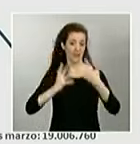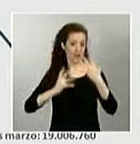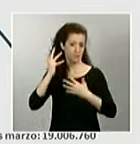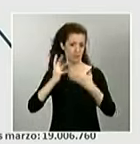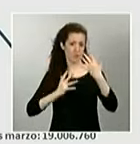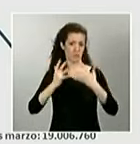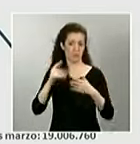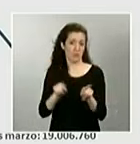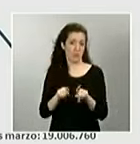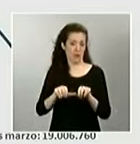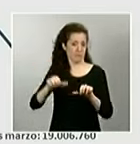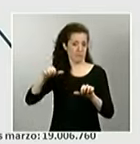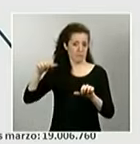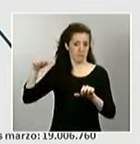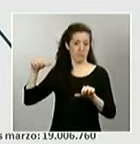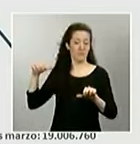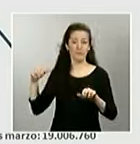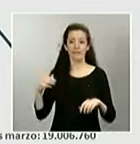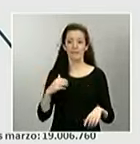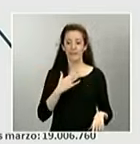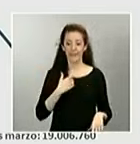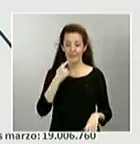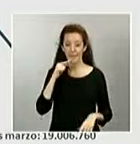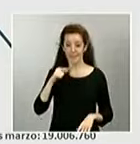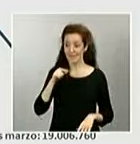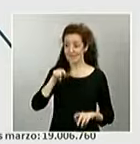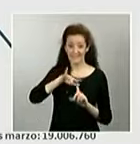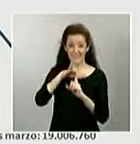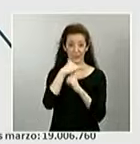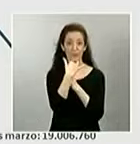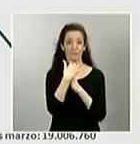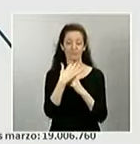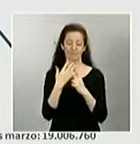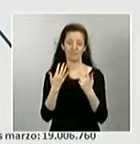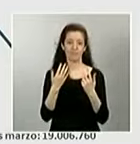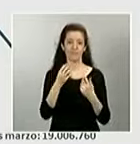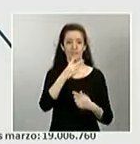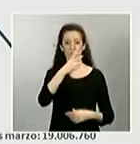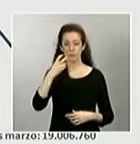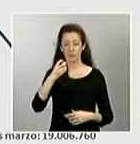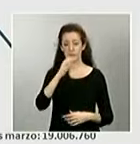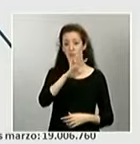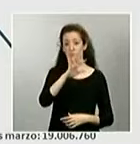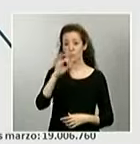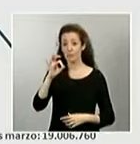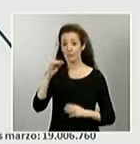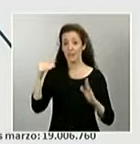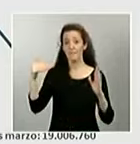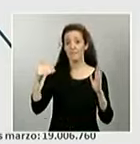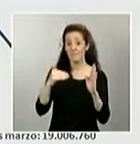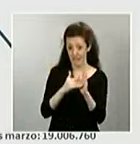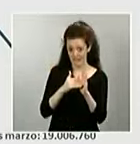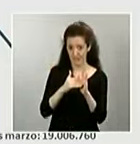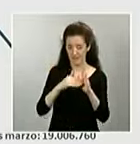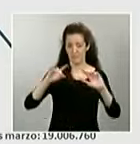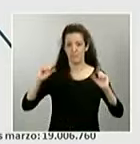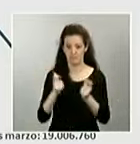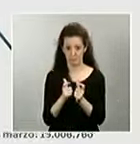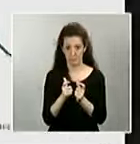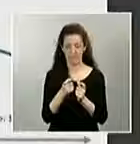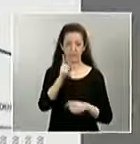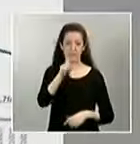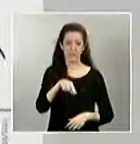estaríamos hablando de una caída de unos 250.000 entre el mes de febrero y el mes de marzo pero como digo